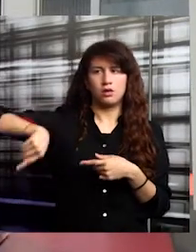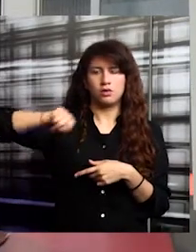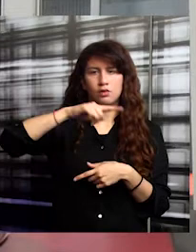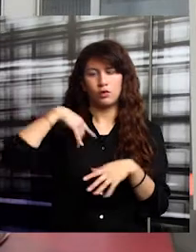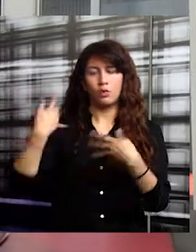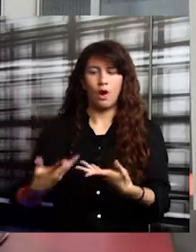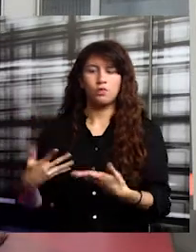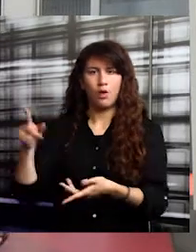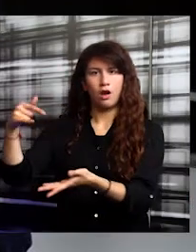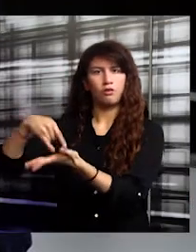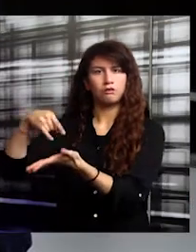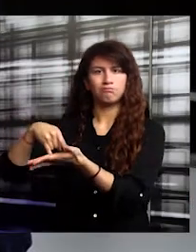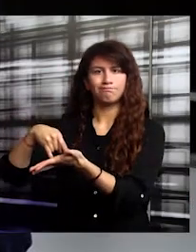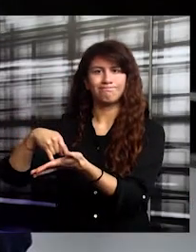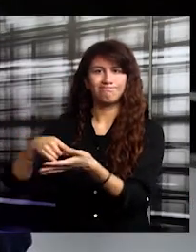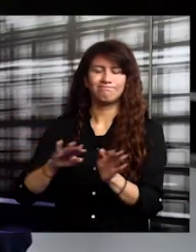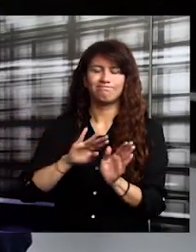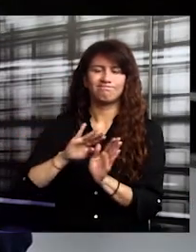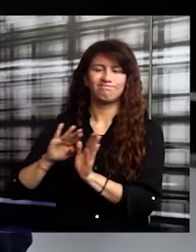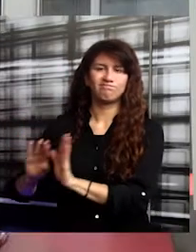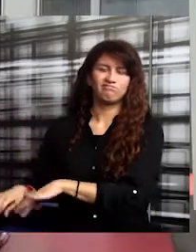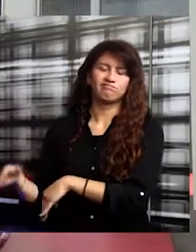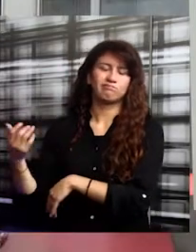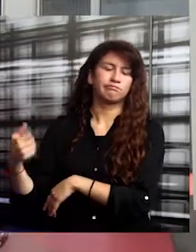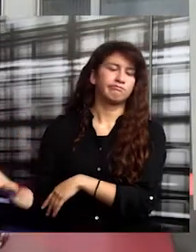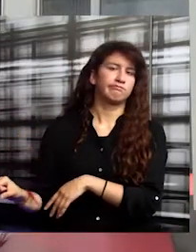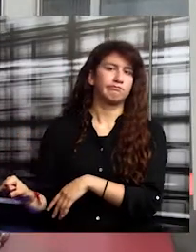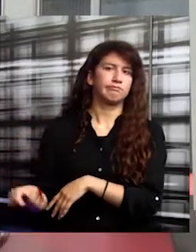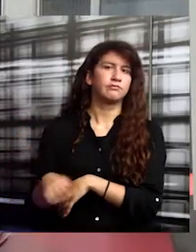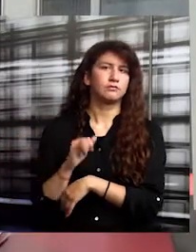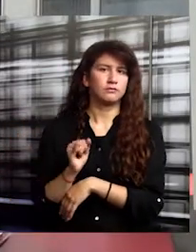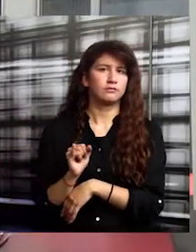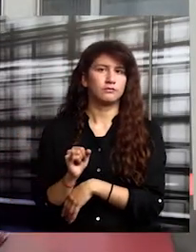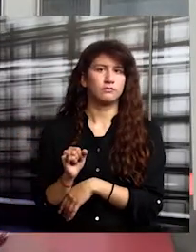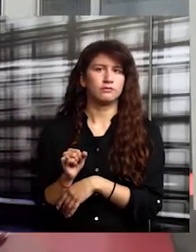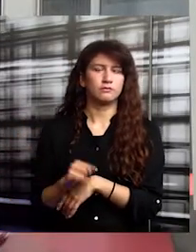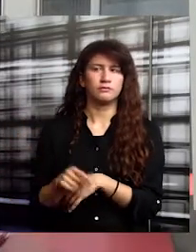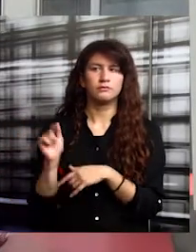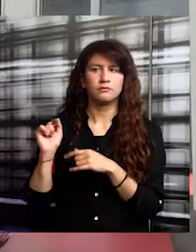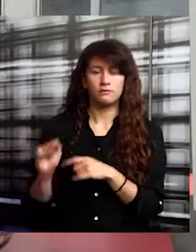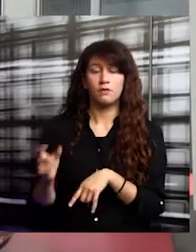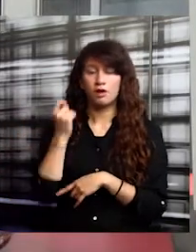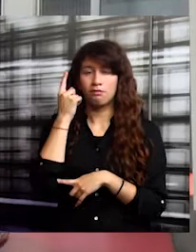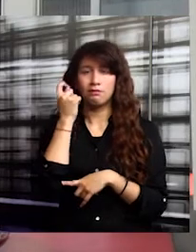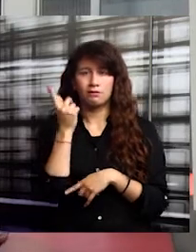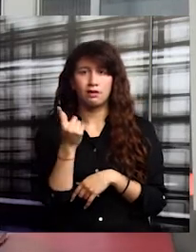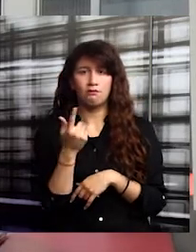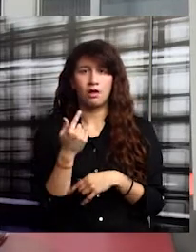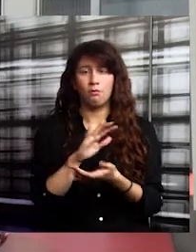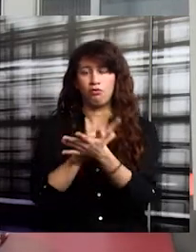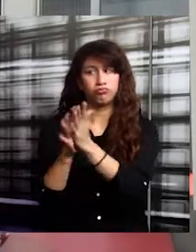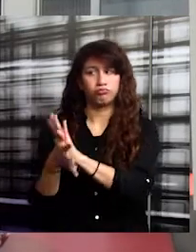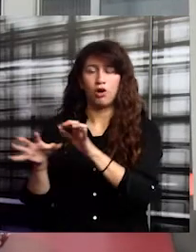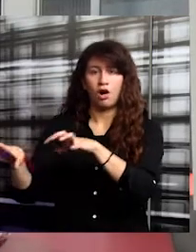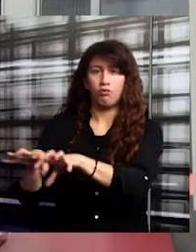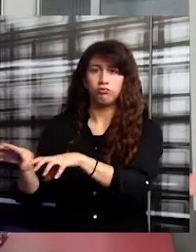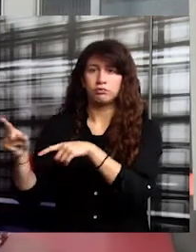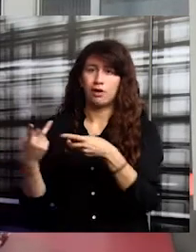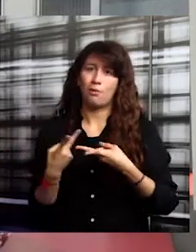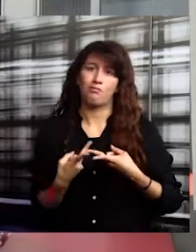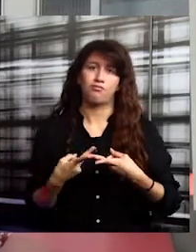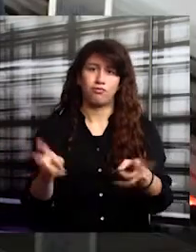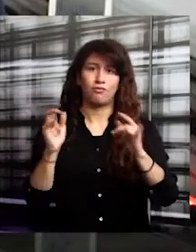en descrédito. Exacto. Y es entendible por todas las cosas que son de pública